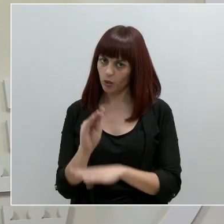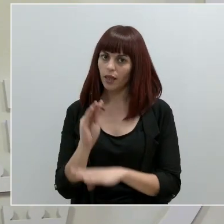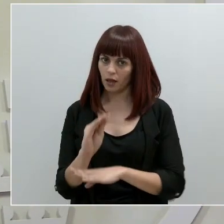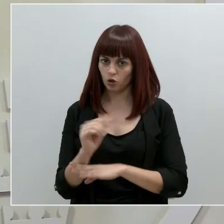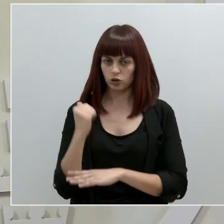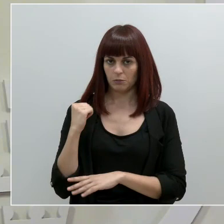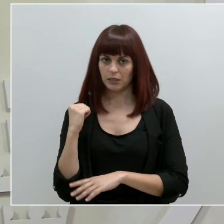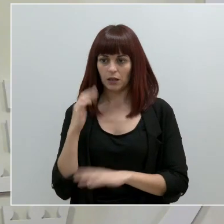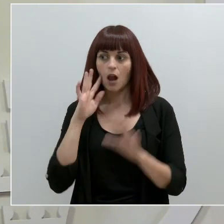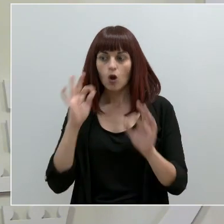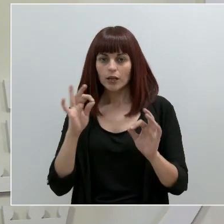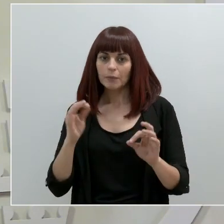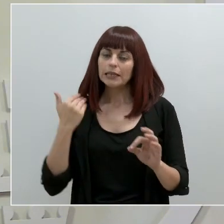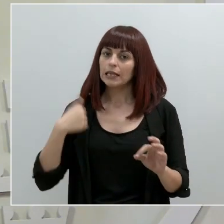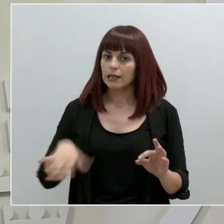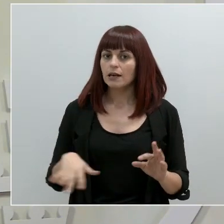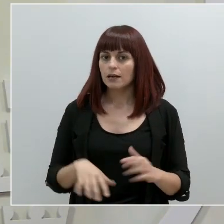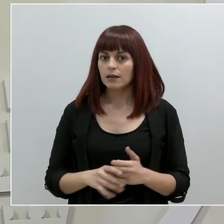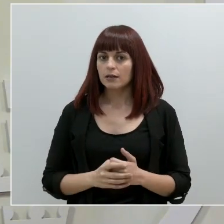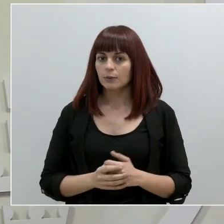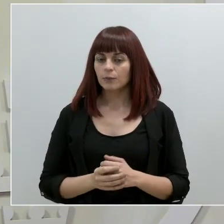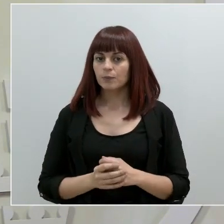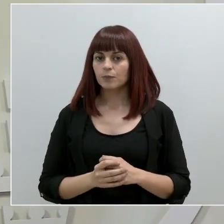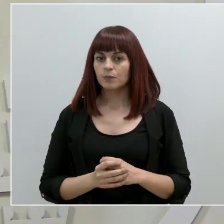y evidentemente yo creo que ya hay muchas